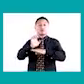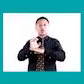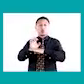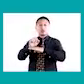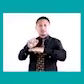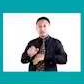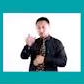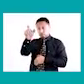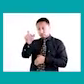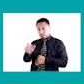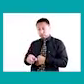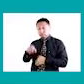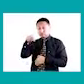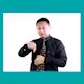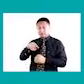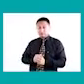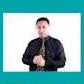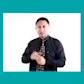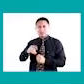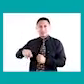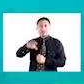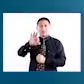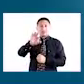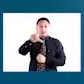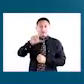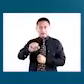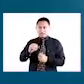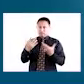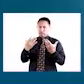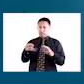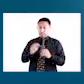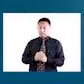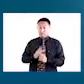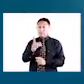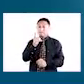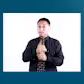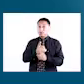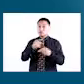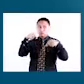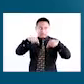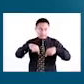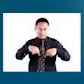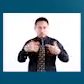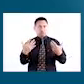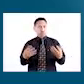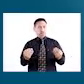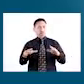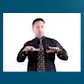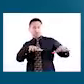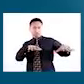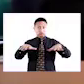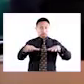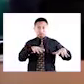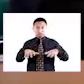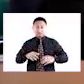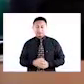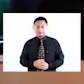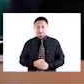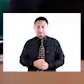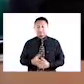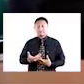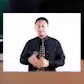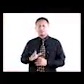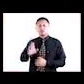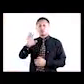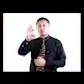ubica en el cinturón de fuego del Pacífico y está atravesado por fallas geológicas. Por eso, tenemos muchos sismos. De acuerdo con un estudio